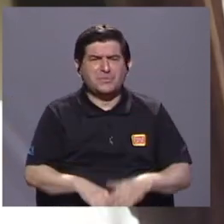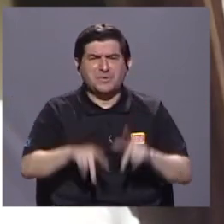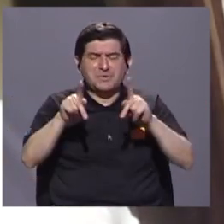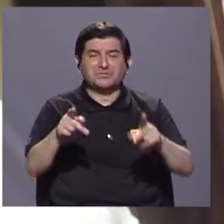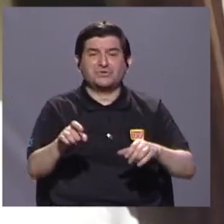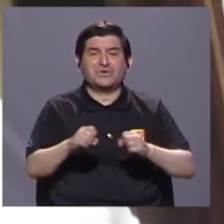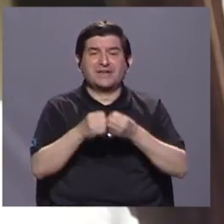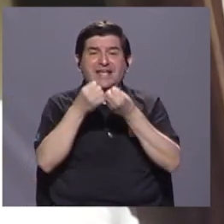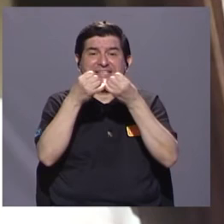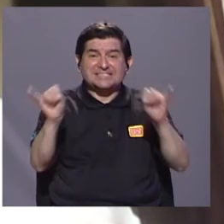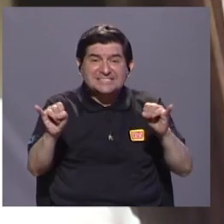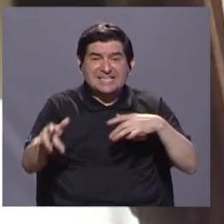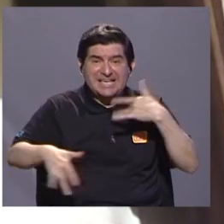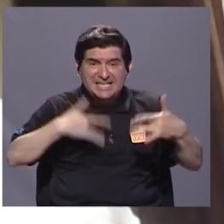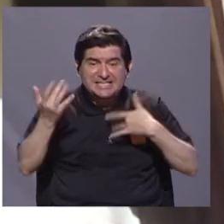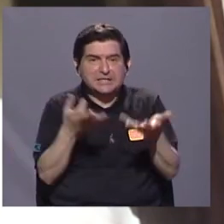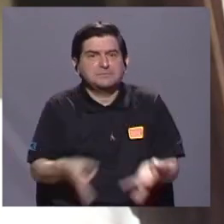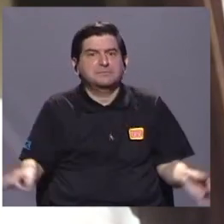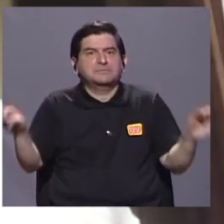asintomáticos importante,